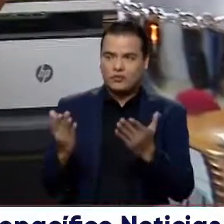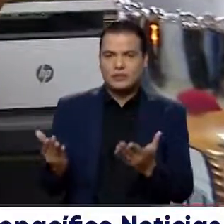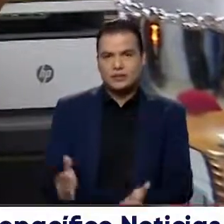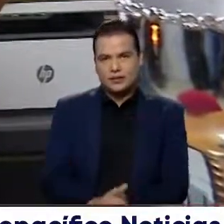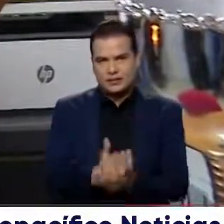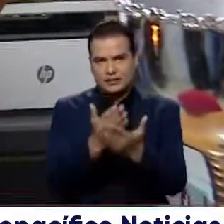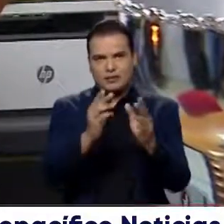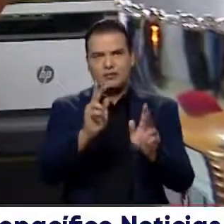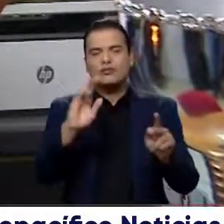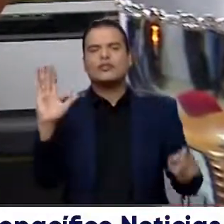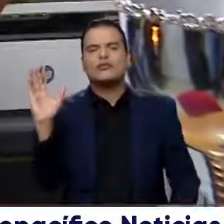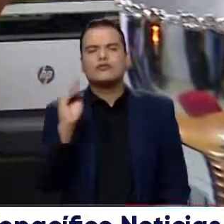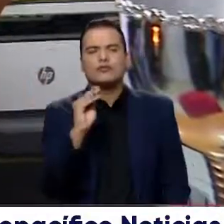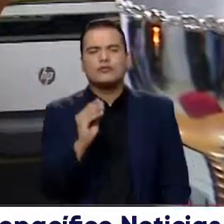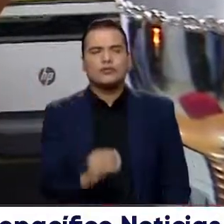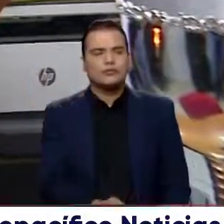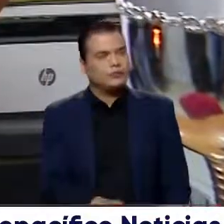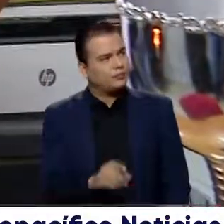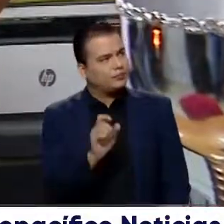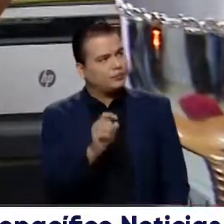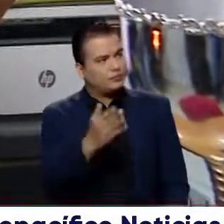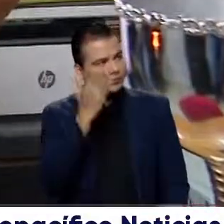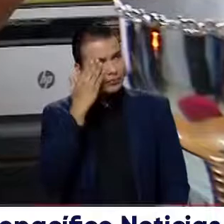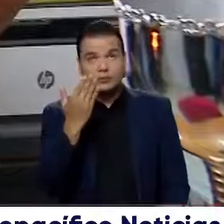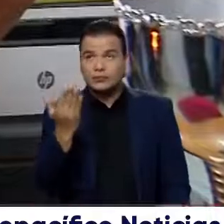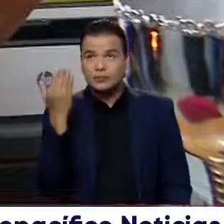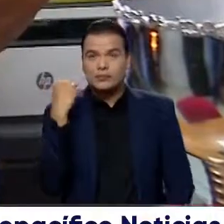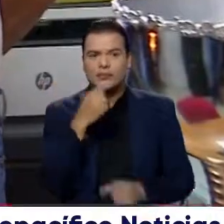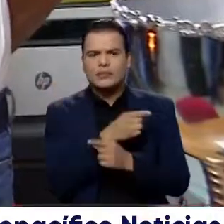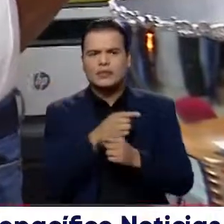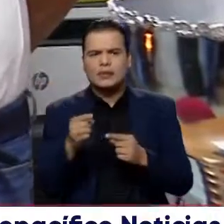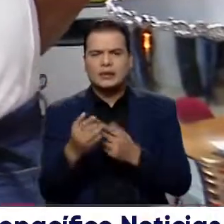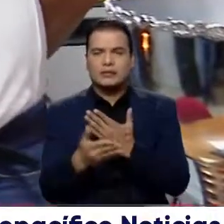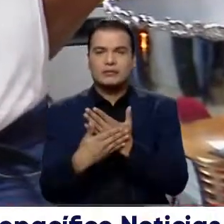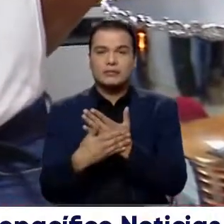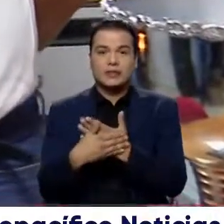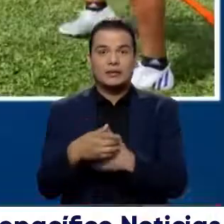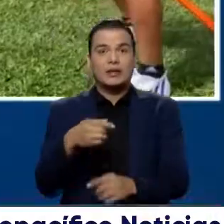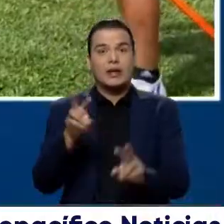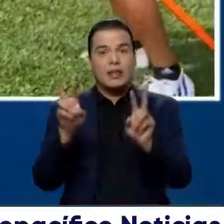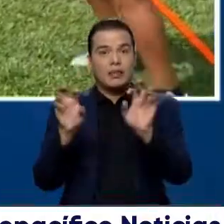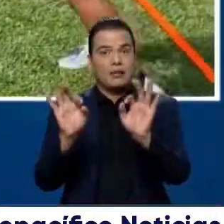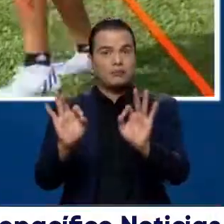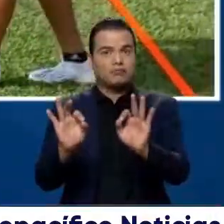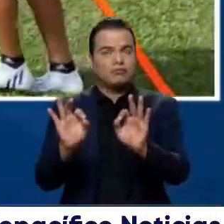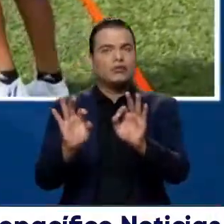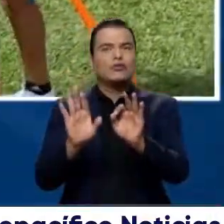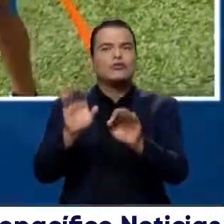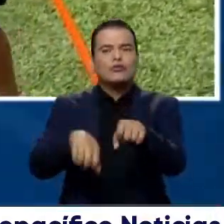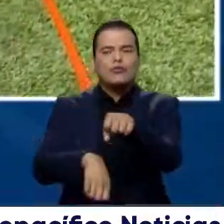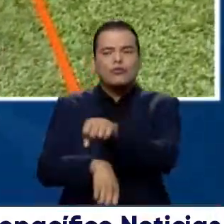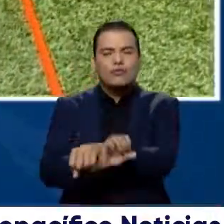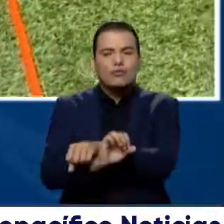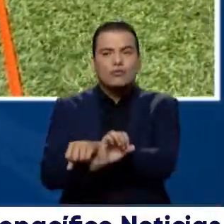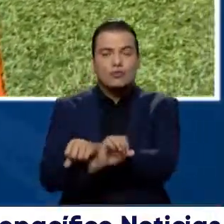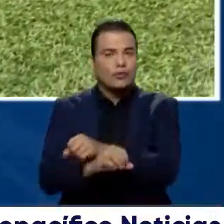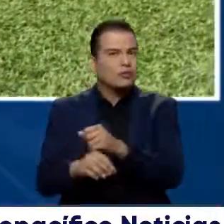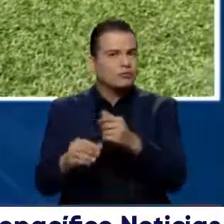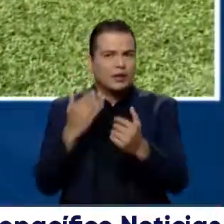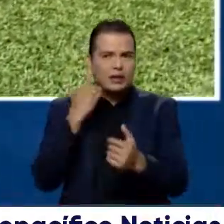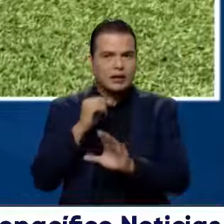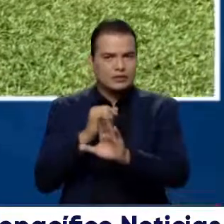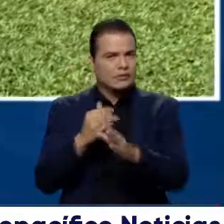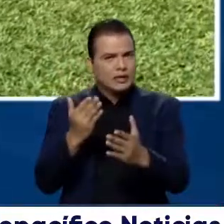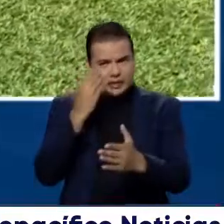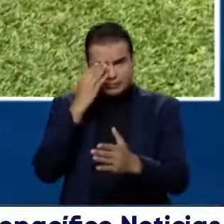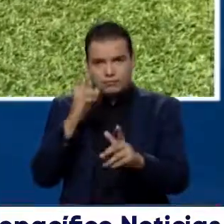departamento del valle del cauca presidente en la semana anterior conocimos una noticia muy positiva para el fútbol femenino en el departamento la copa